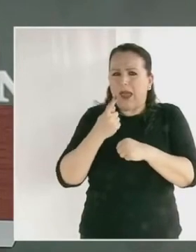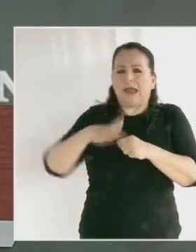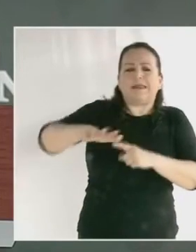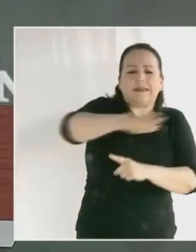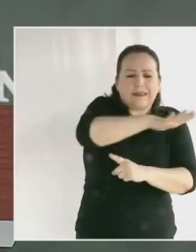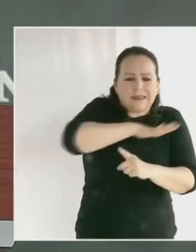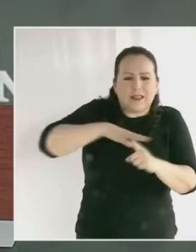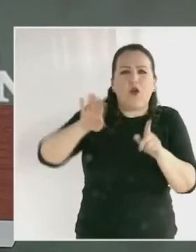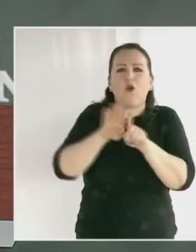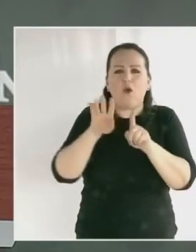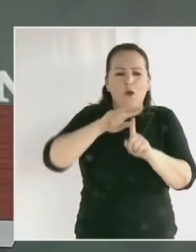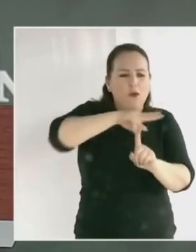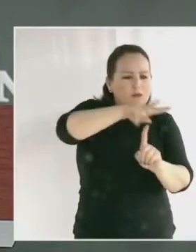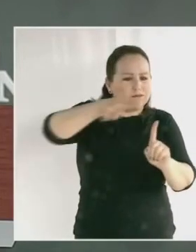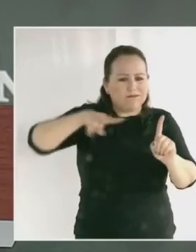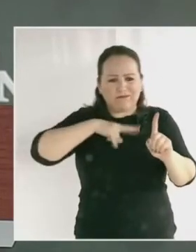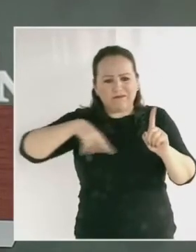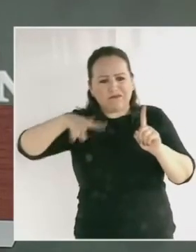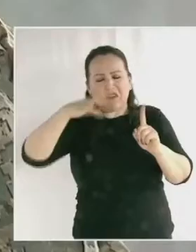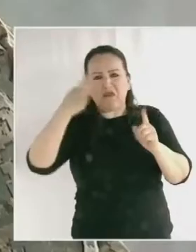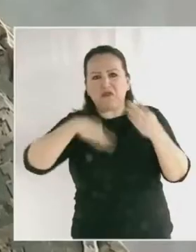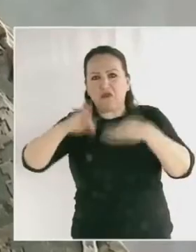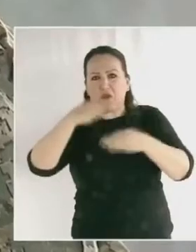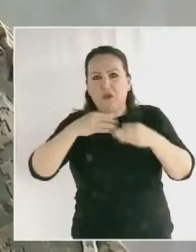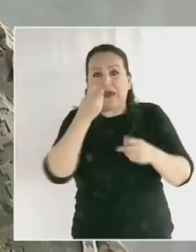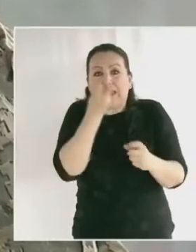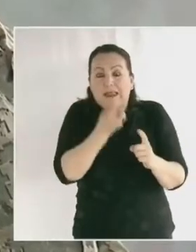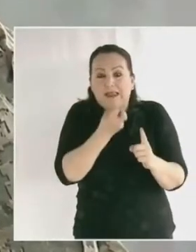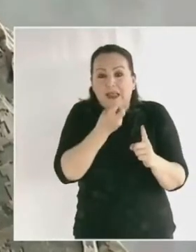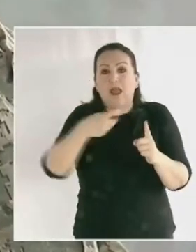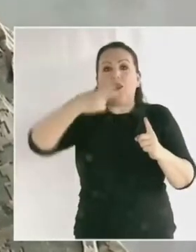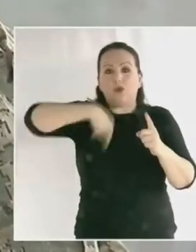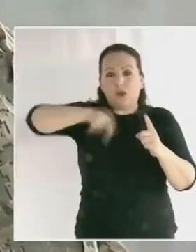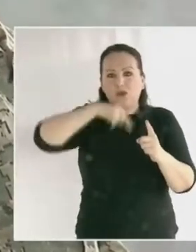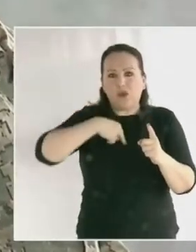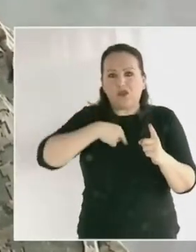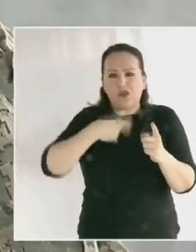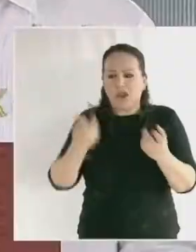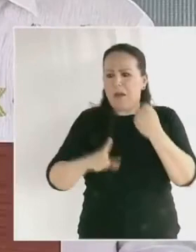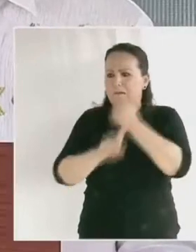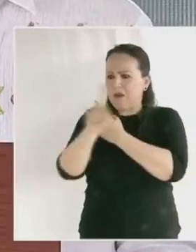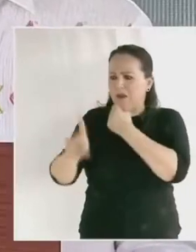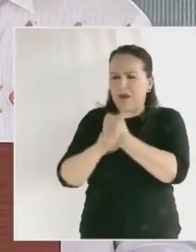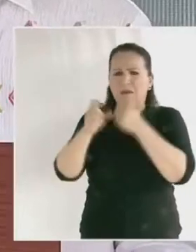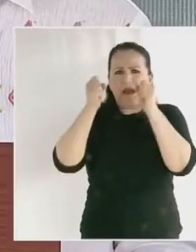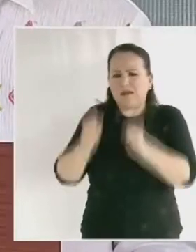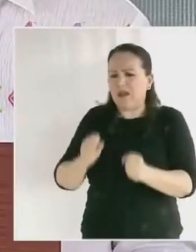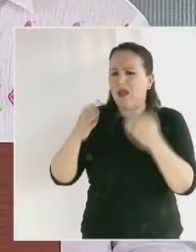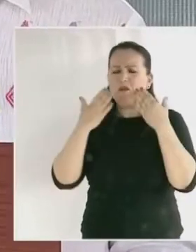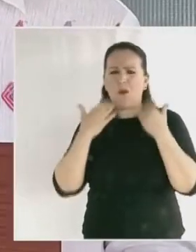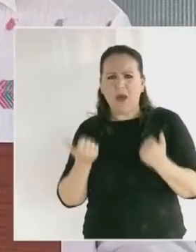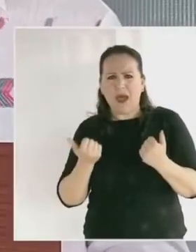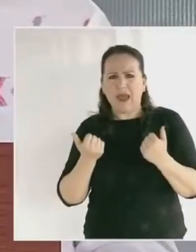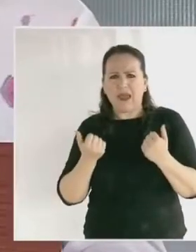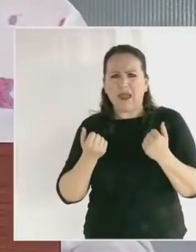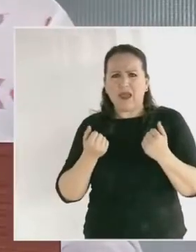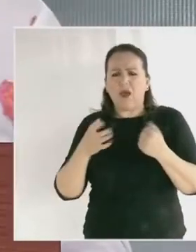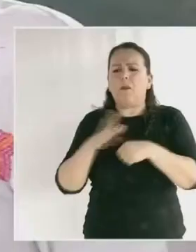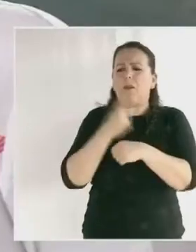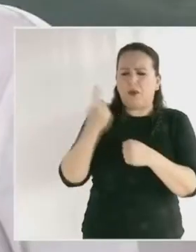Si llegamos a estos niveles de inseguridad y de violencia, fue porque